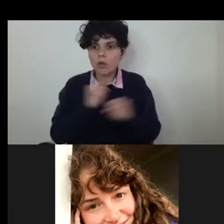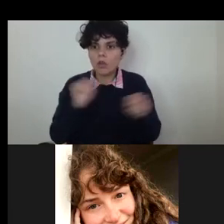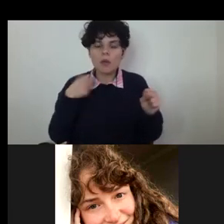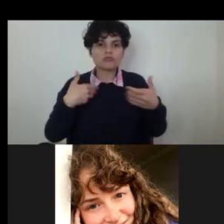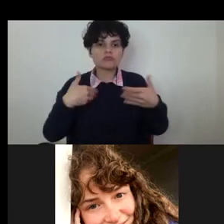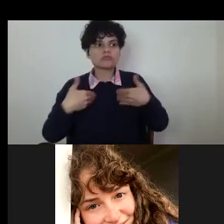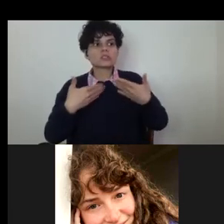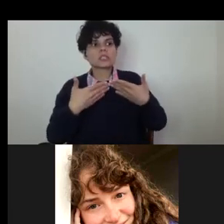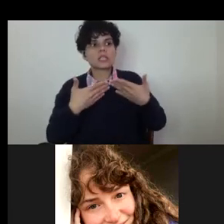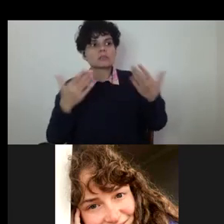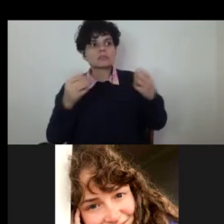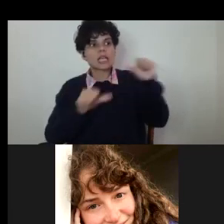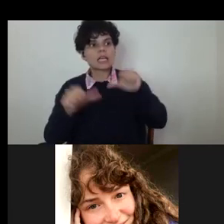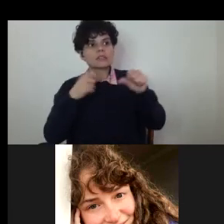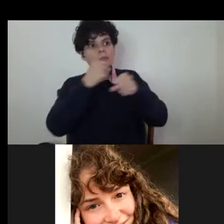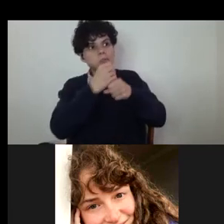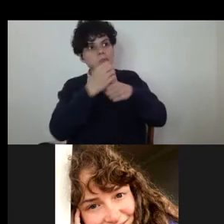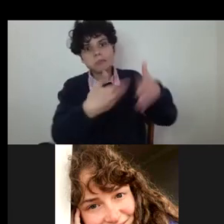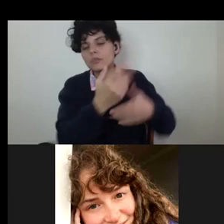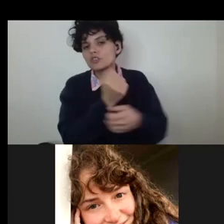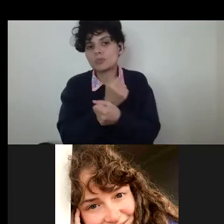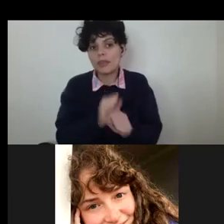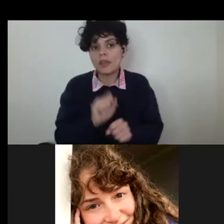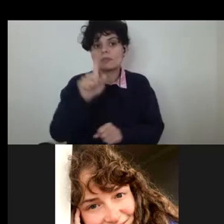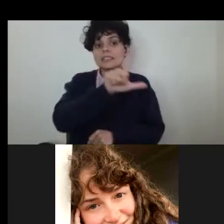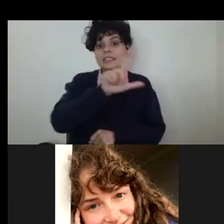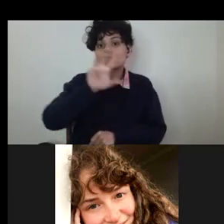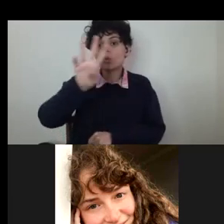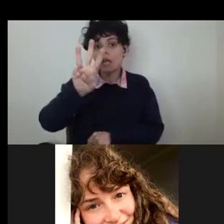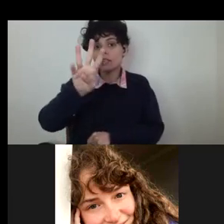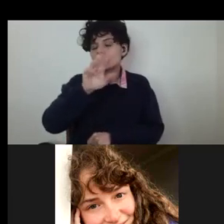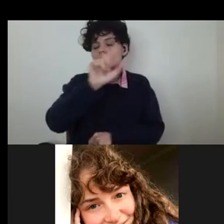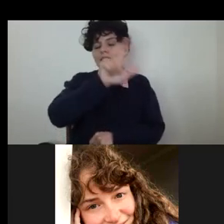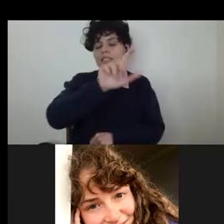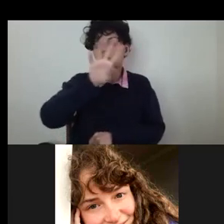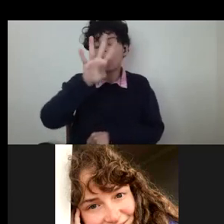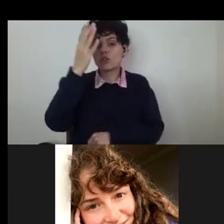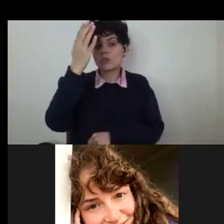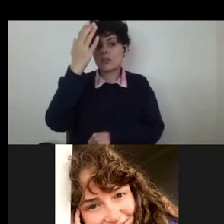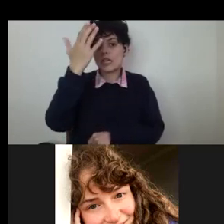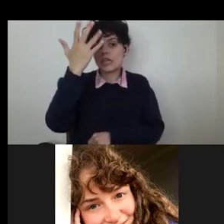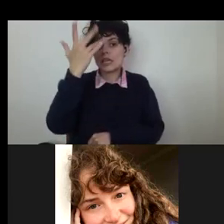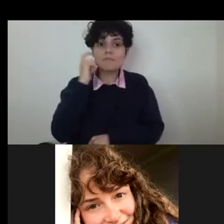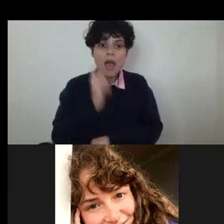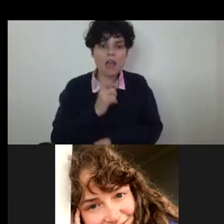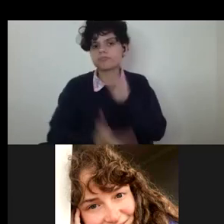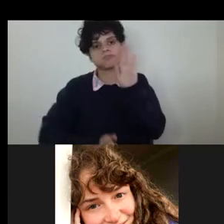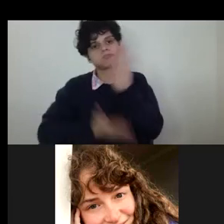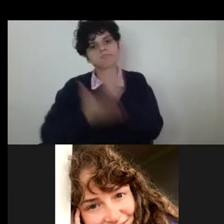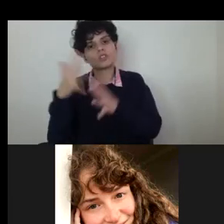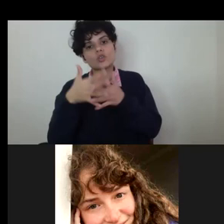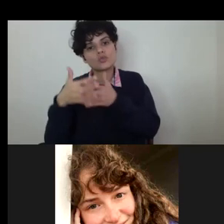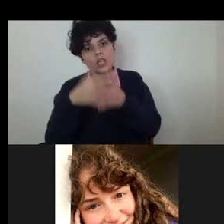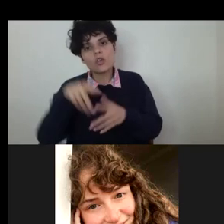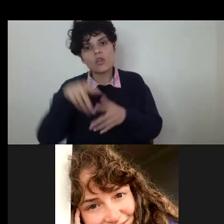libremente en ciencia. Y en mayo del 74, de vuelta a Estados Unidos, esta vez a Boston, donde hago un